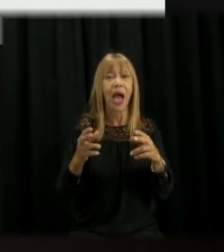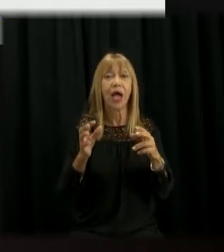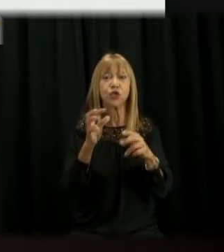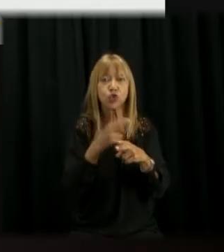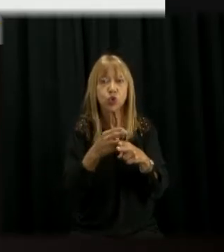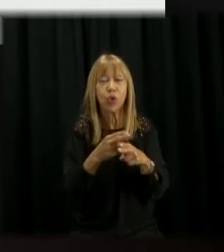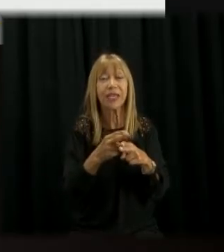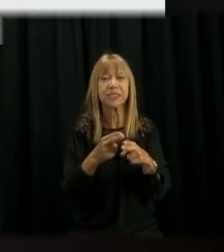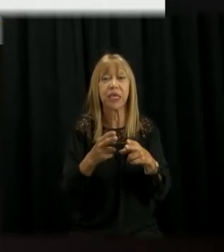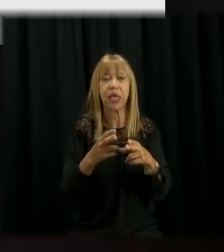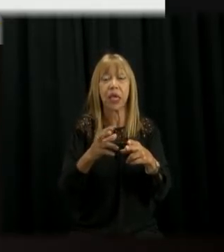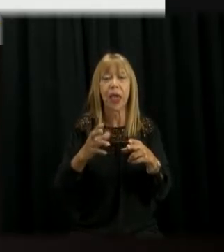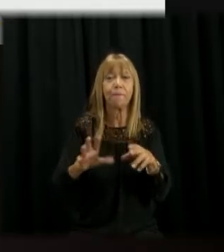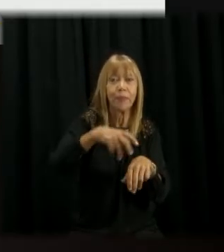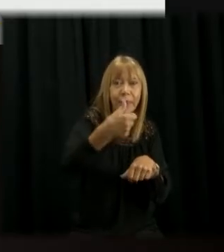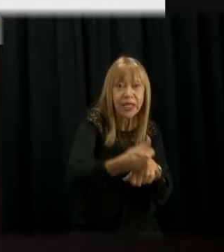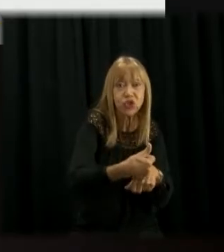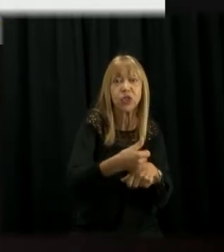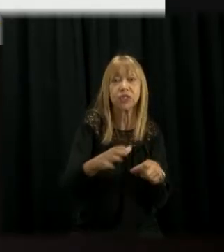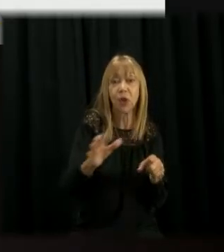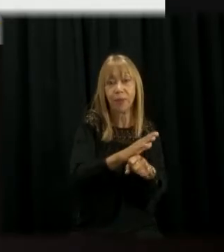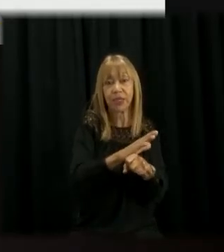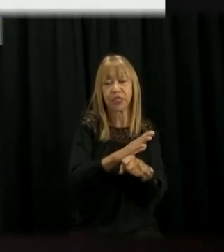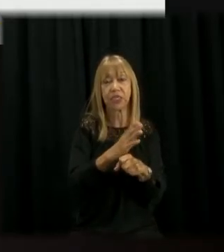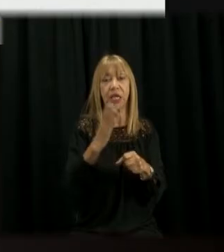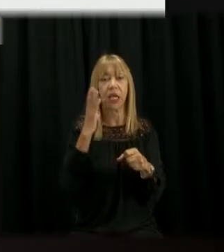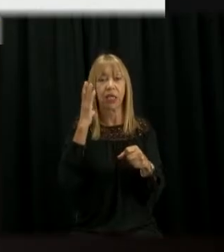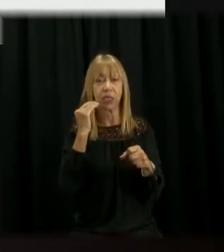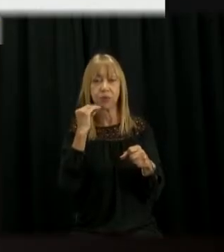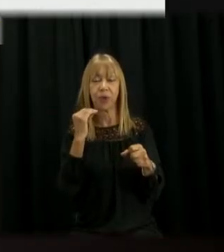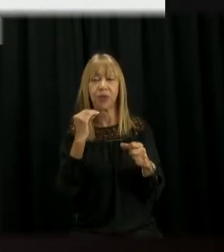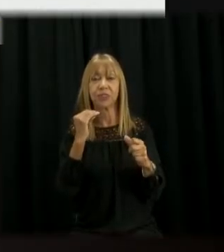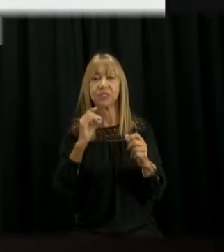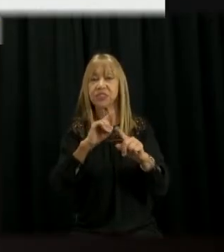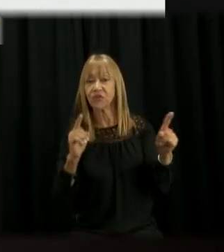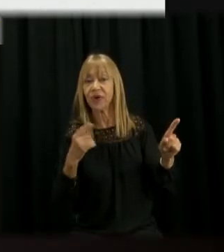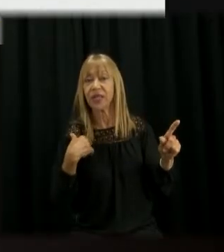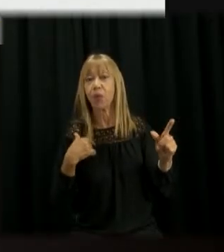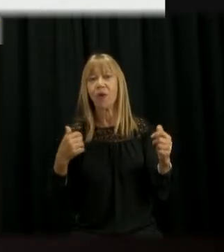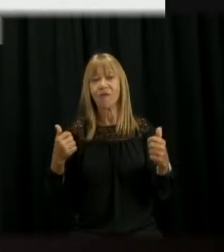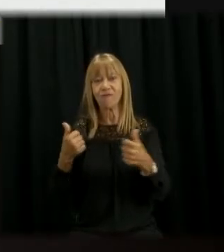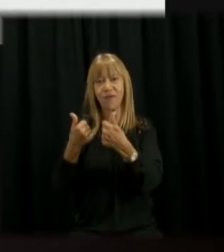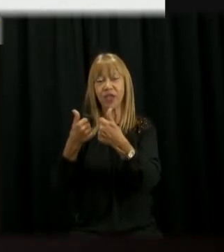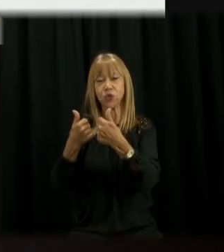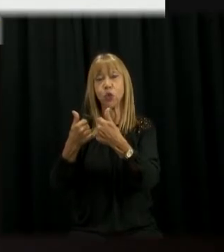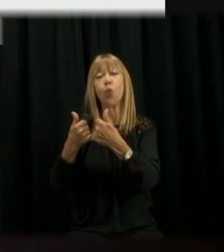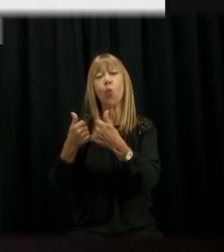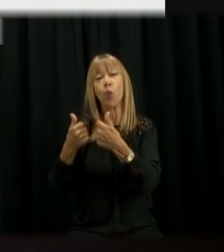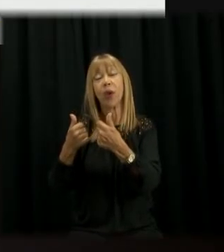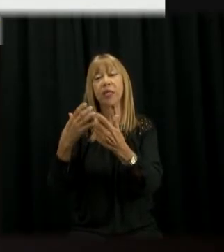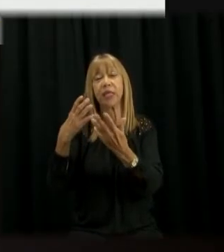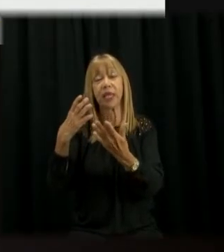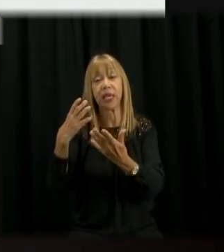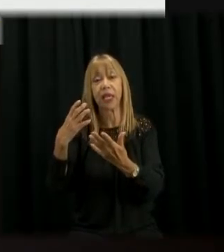resultados tan pronto se completen la experiencia. Es una experiencia completamente